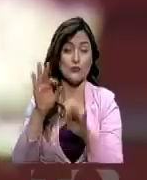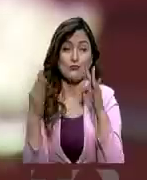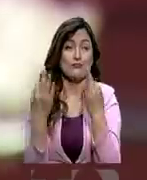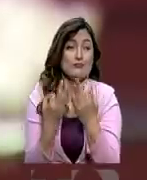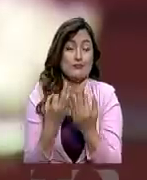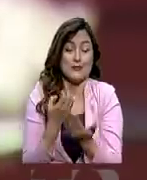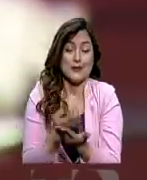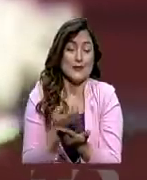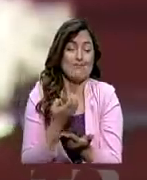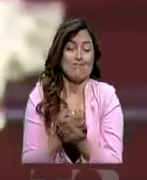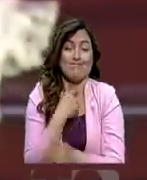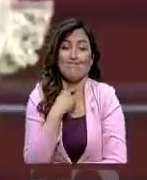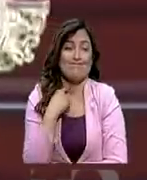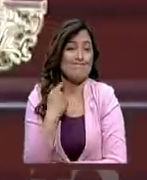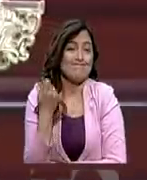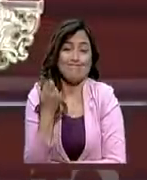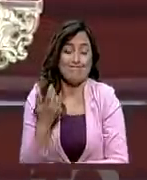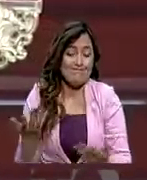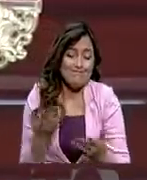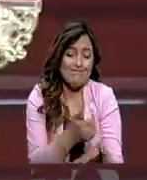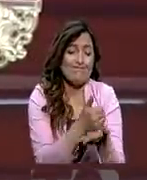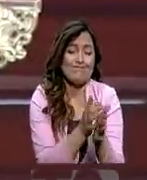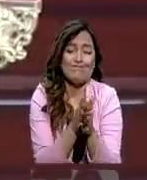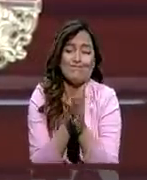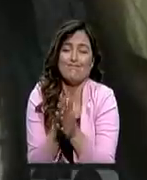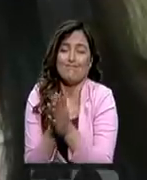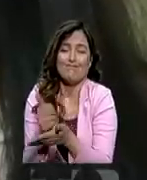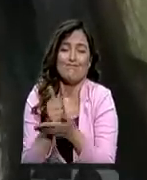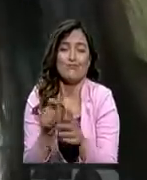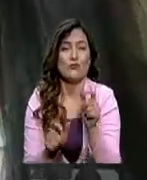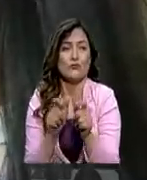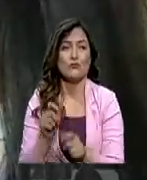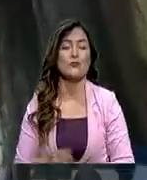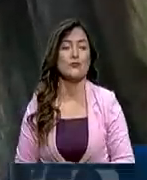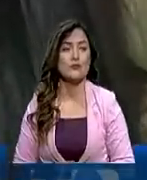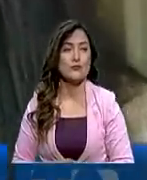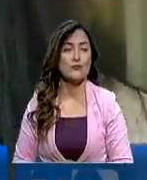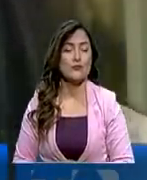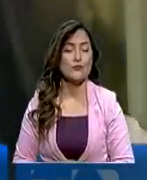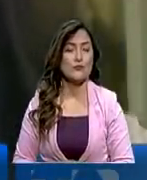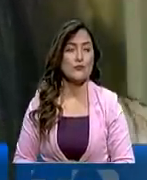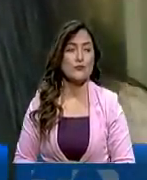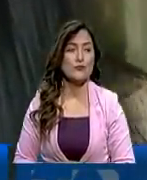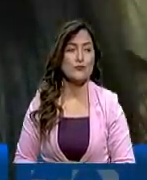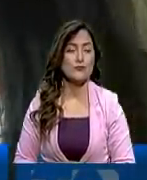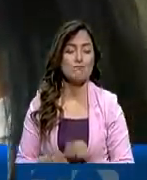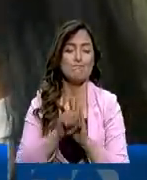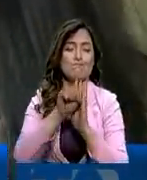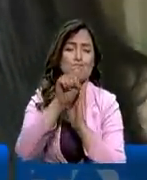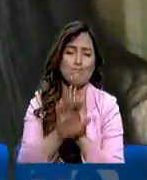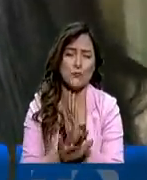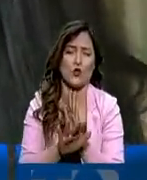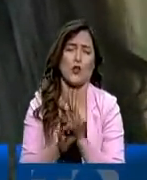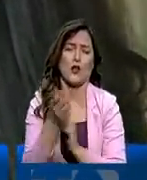tiene recursos económicos, por lo que solicitan ayuda a la ciudadanía. Pedirles que cualquier ayuda que a nosotros nos puedan